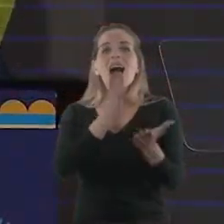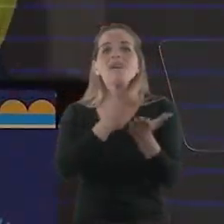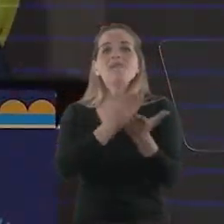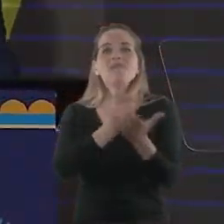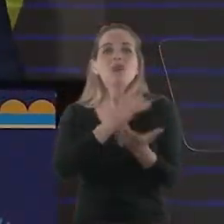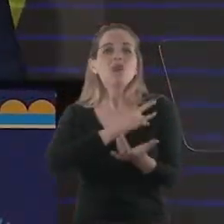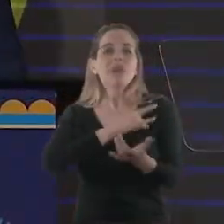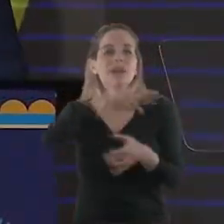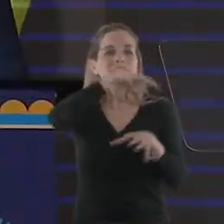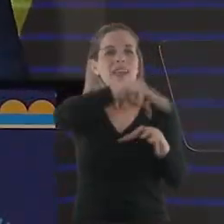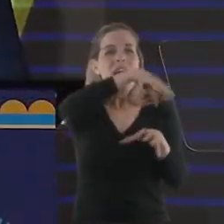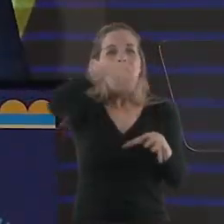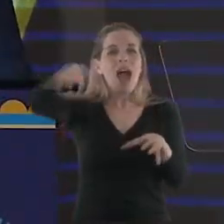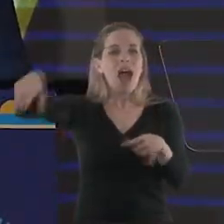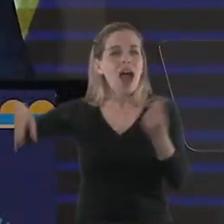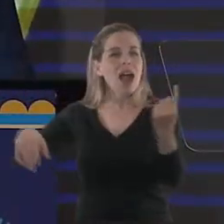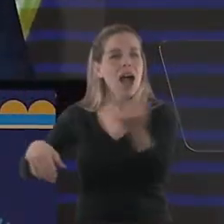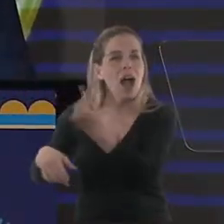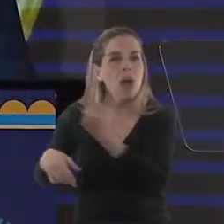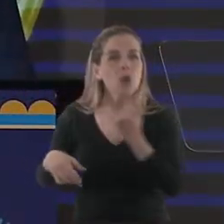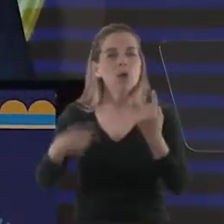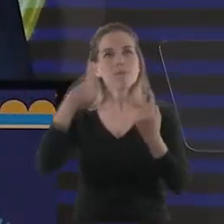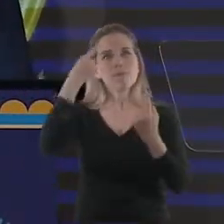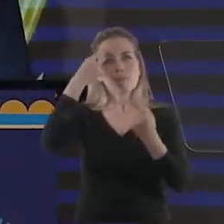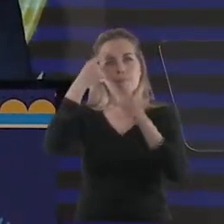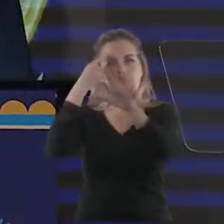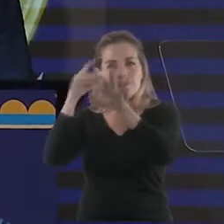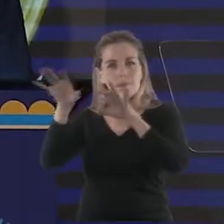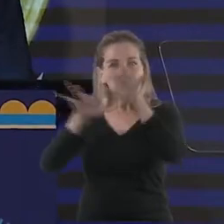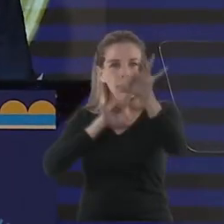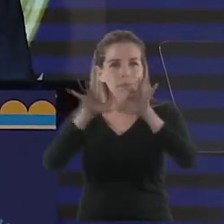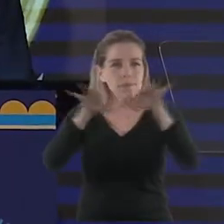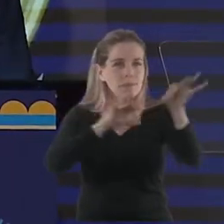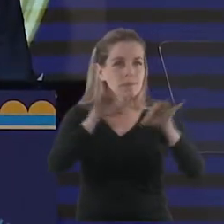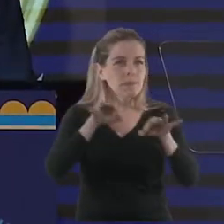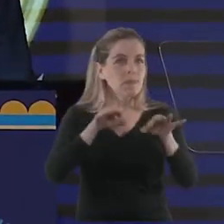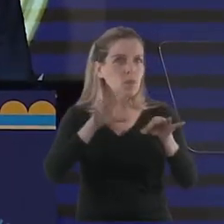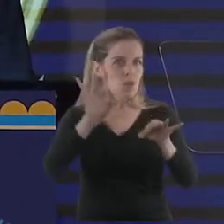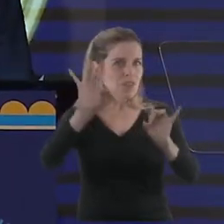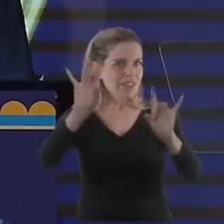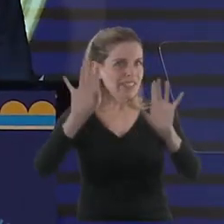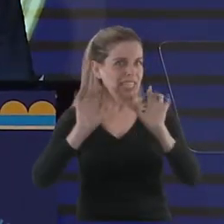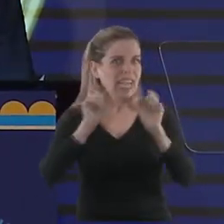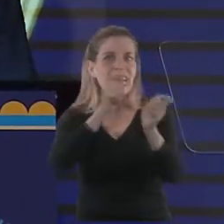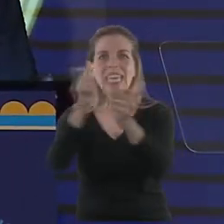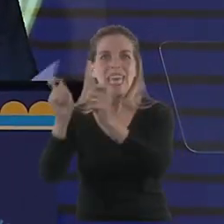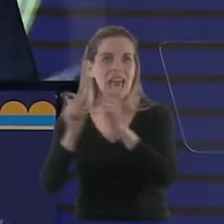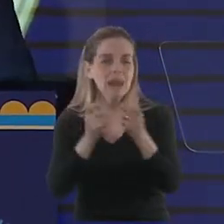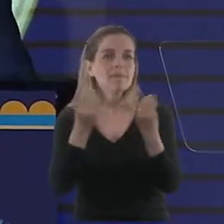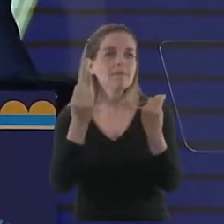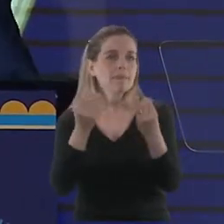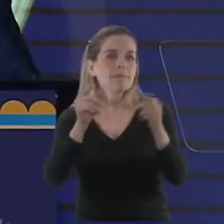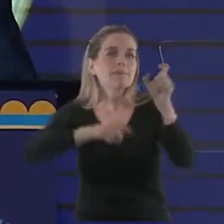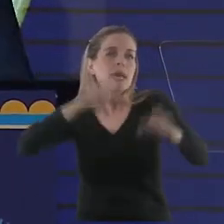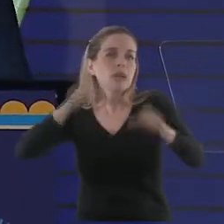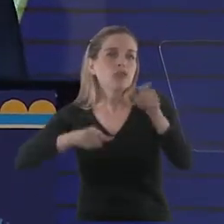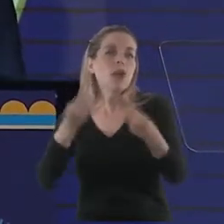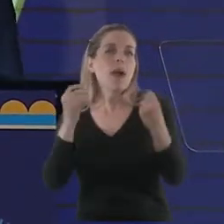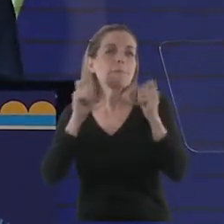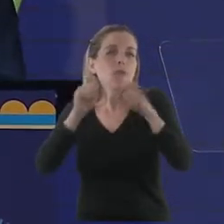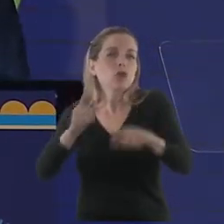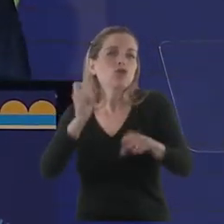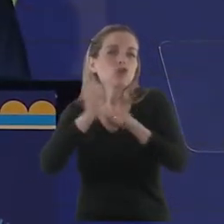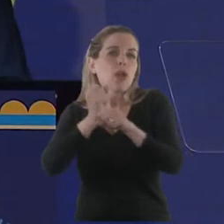una ardua tarea, me cuentan, muy pero muy difícil, aquellos y aquellas que por su especial trayectoria en el campo profesional, en el campo académico,